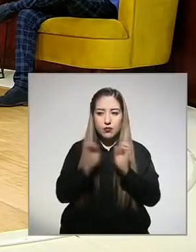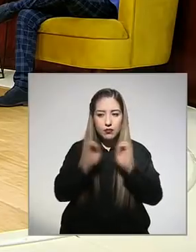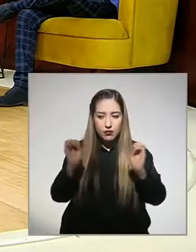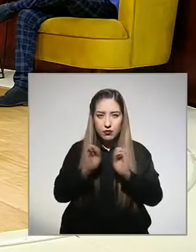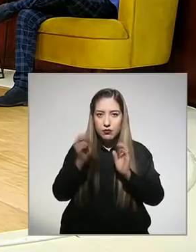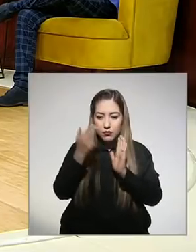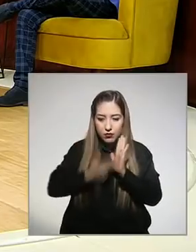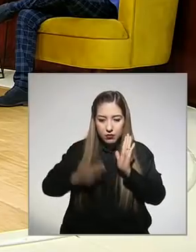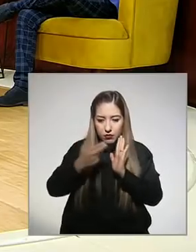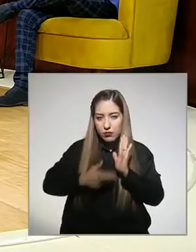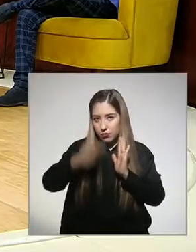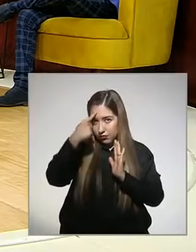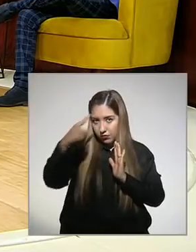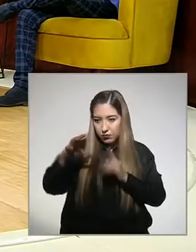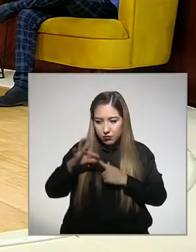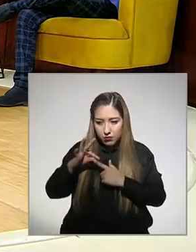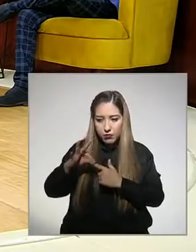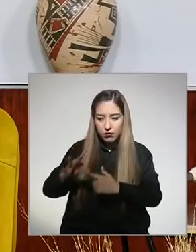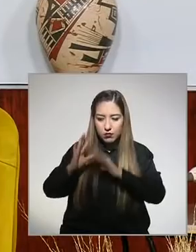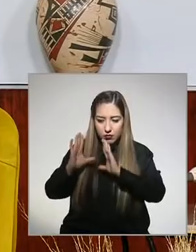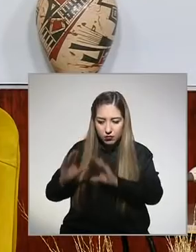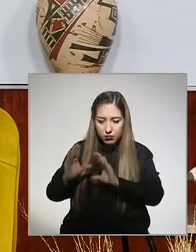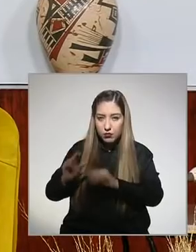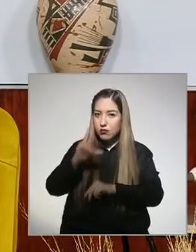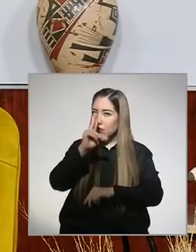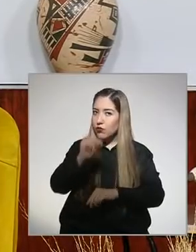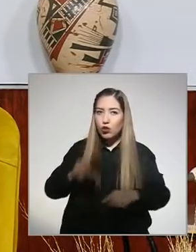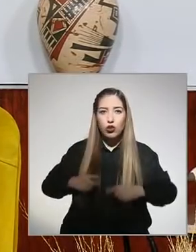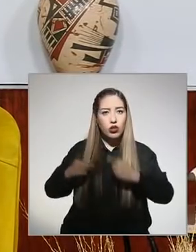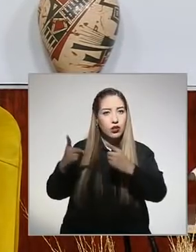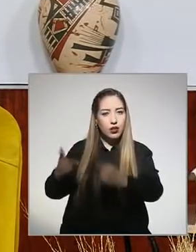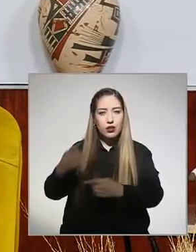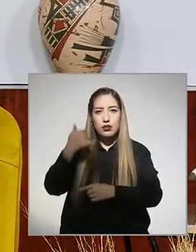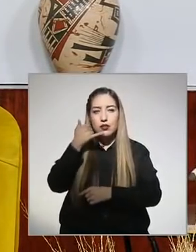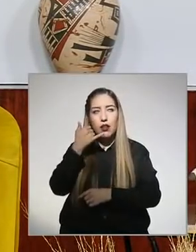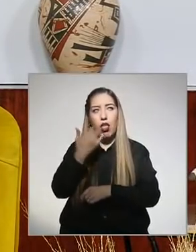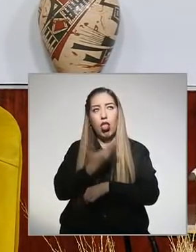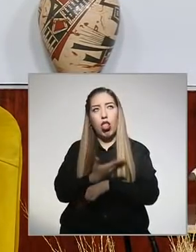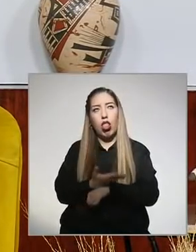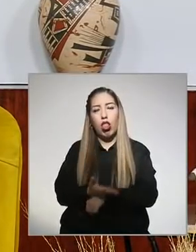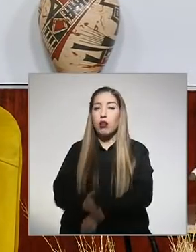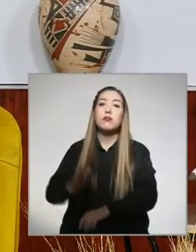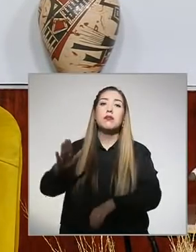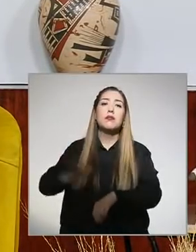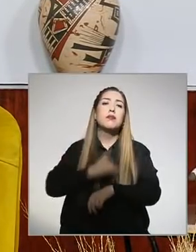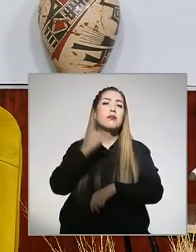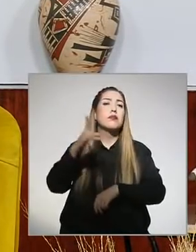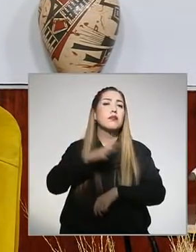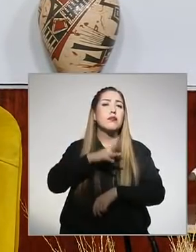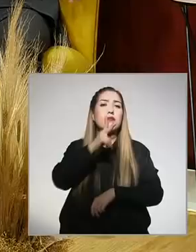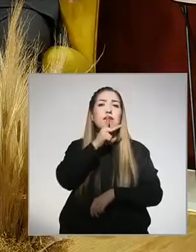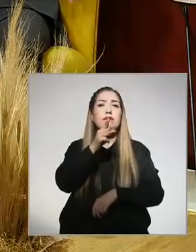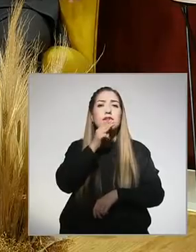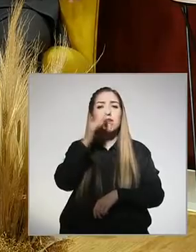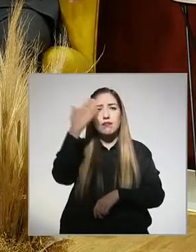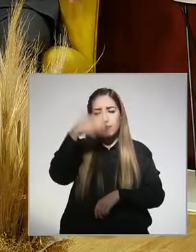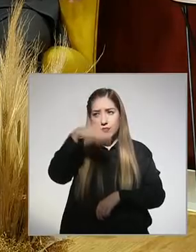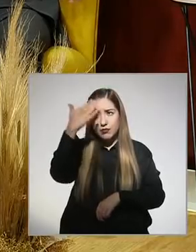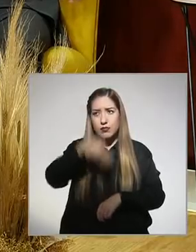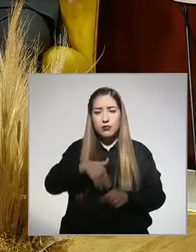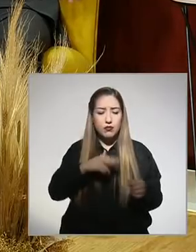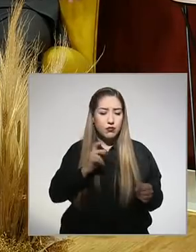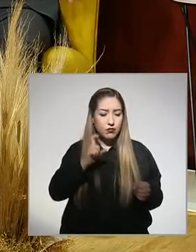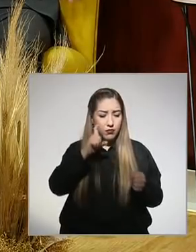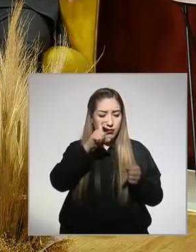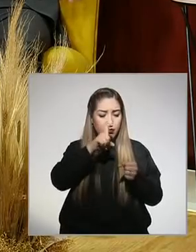para poder brindar una guía, pues no le des un dispositivo. Porque ¿cuántos papás, por ejemplo, me pongo a pensar, cuántos papás saben cómo poner un candado?